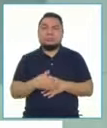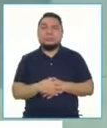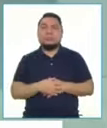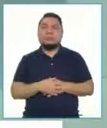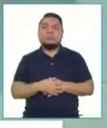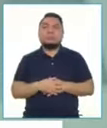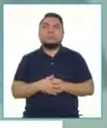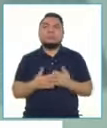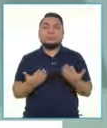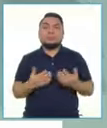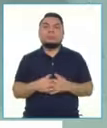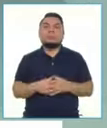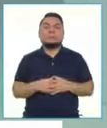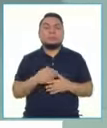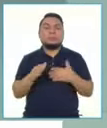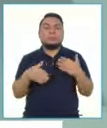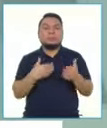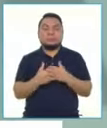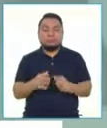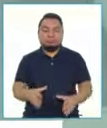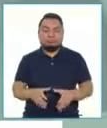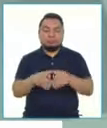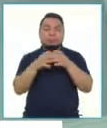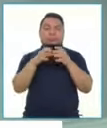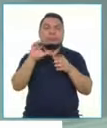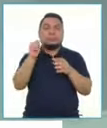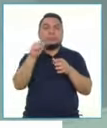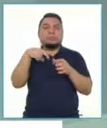de 10 metros cúbicos.